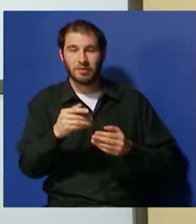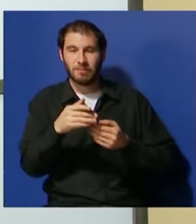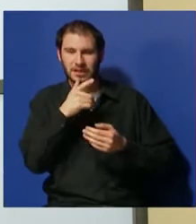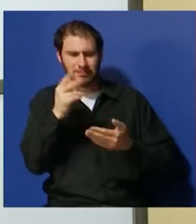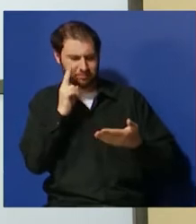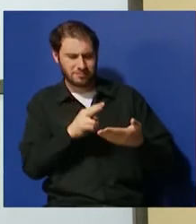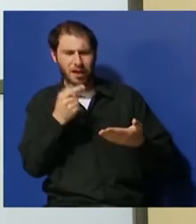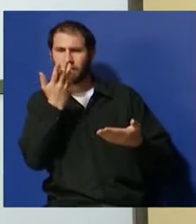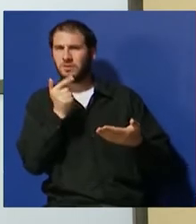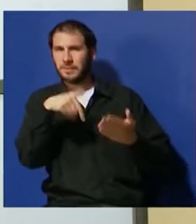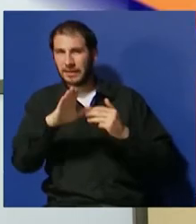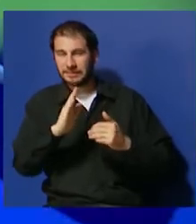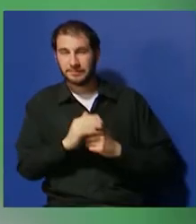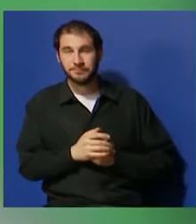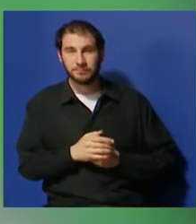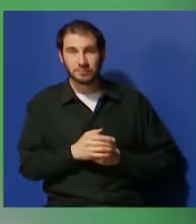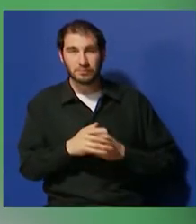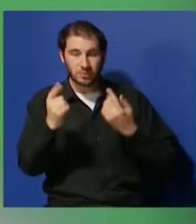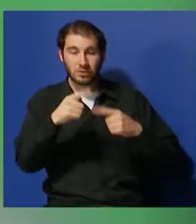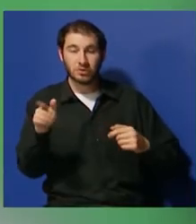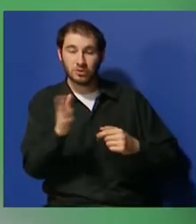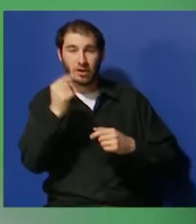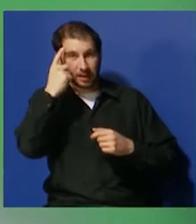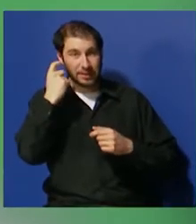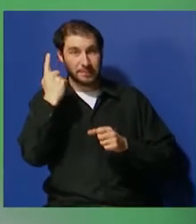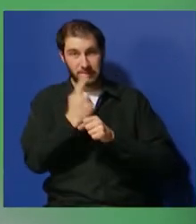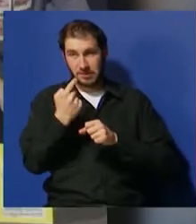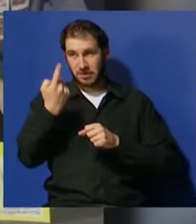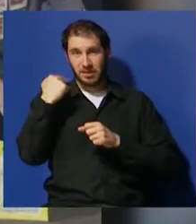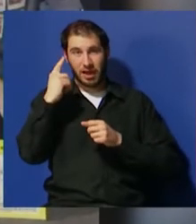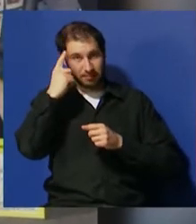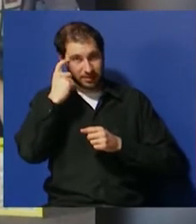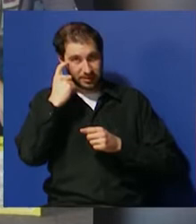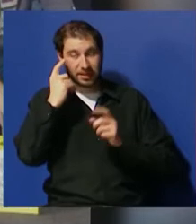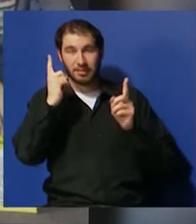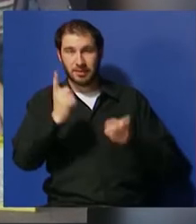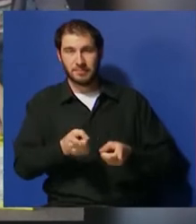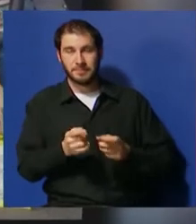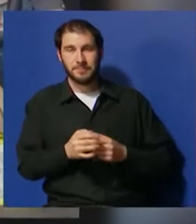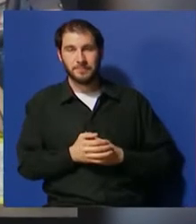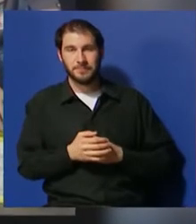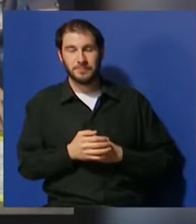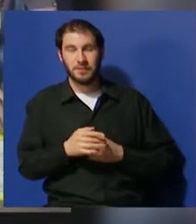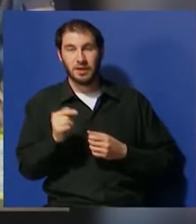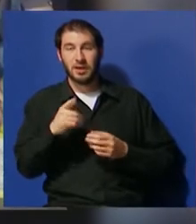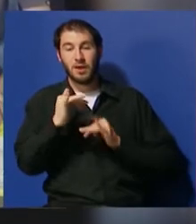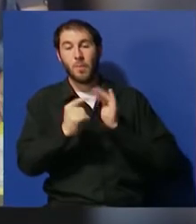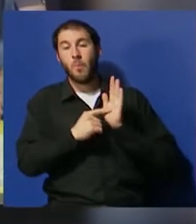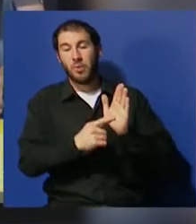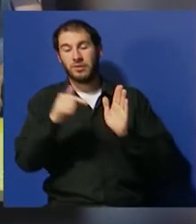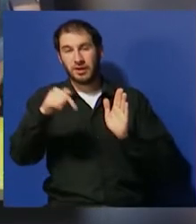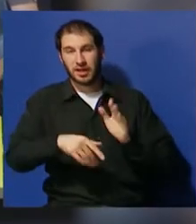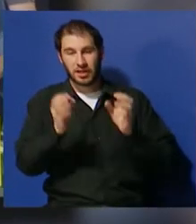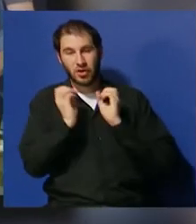amigable para la lectura, que todo lo aprendimos del primero. Y por supuesto también viene justamente esto que quería mostrar acá, que